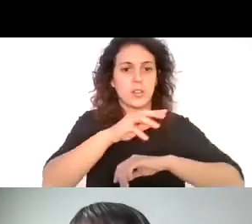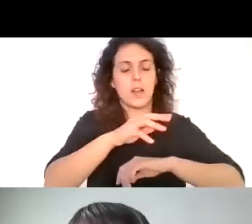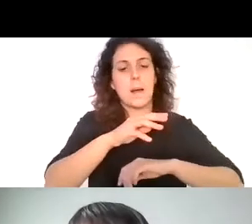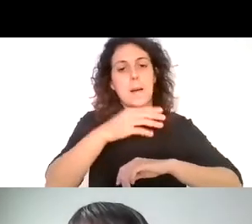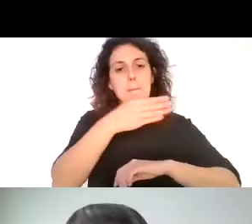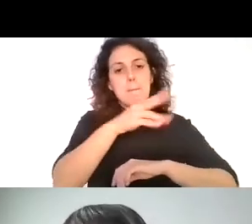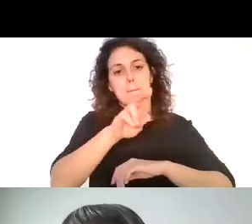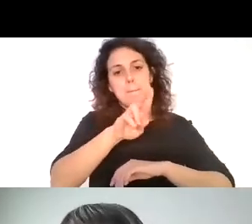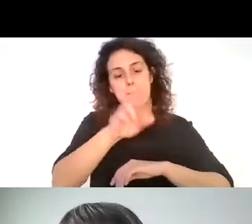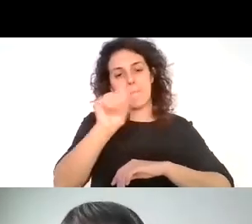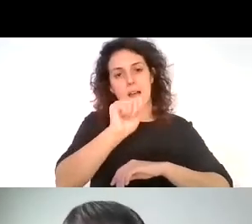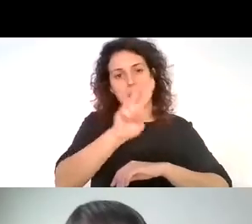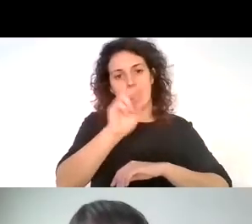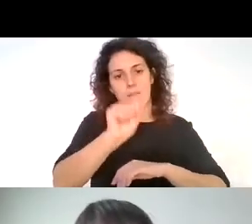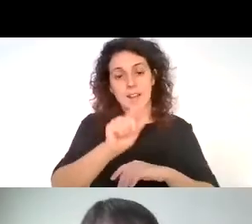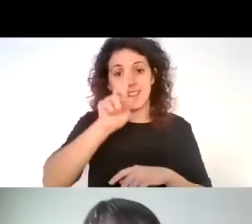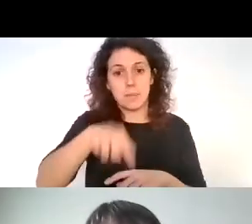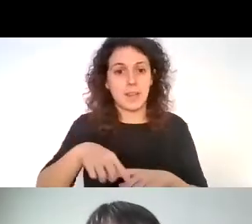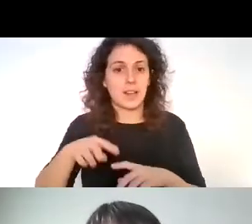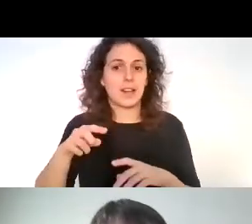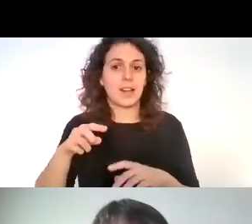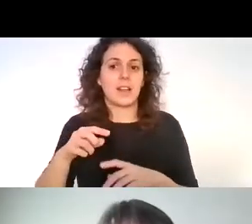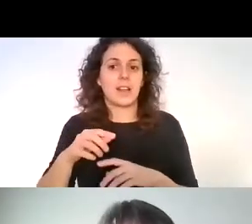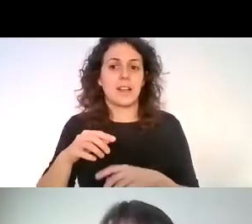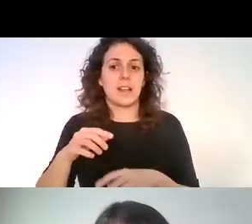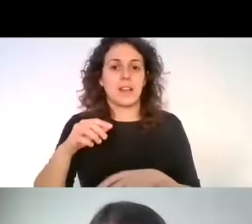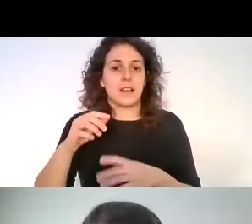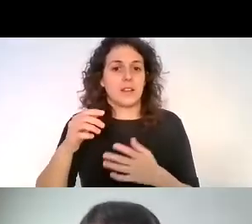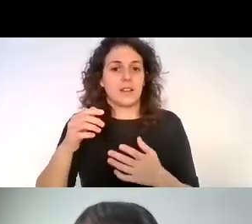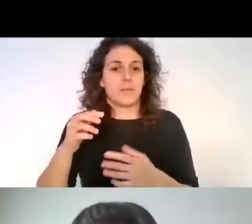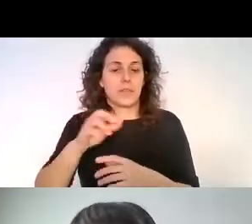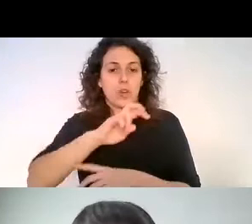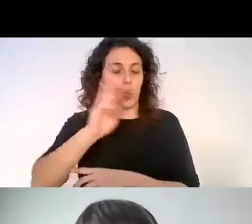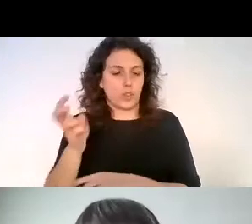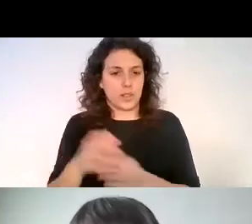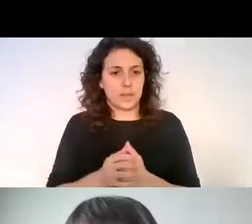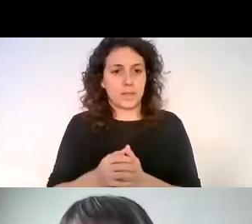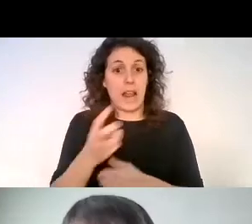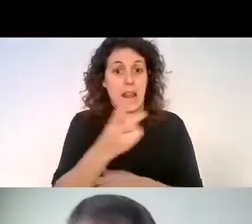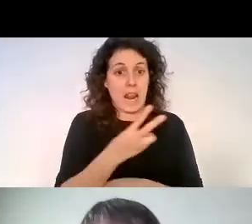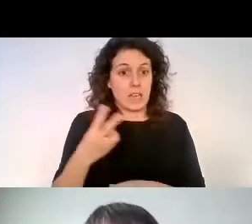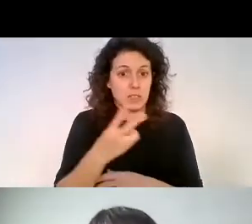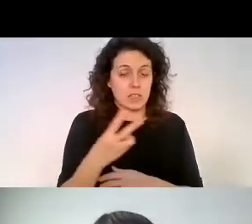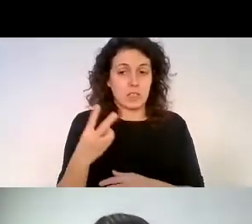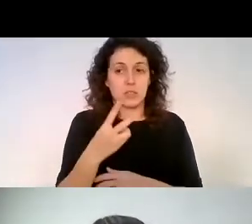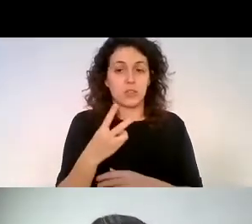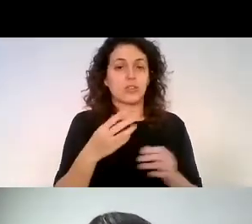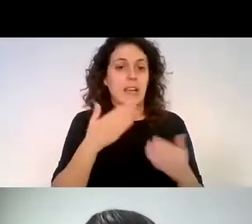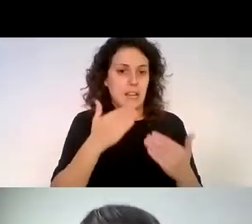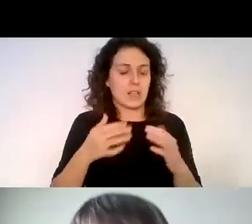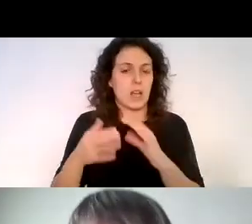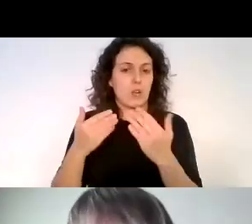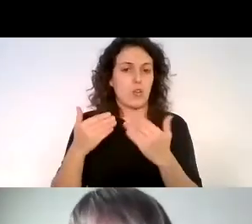también a nivel autonómico tenemos la Agencia Catalana de Turismo. Las dos, es que les agradezco de nuevo su colaboración